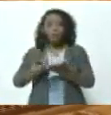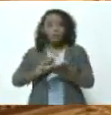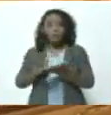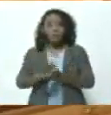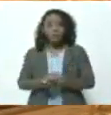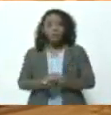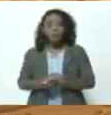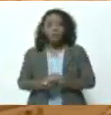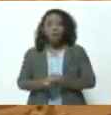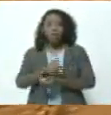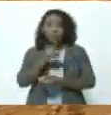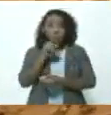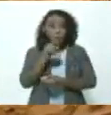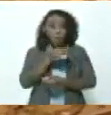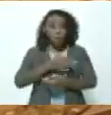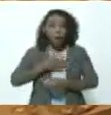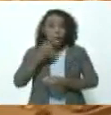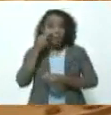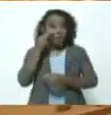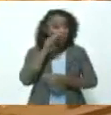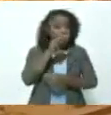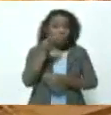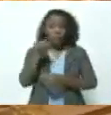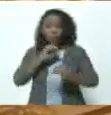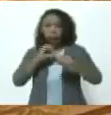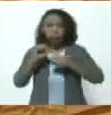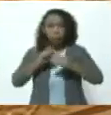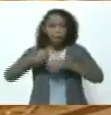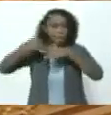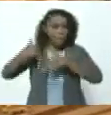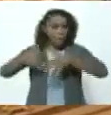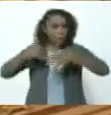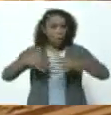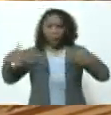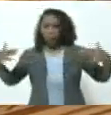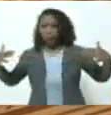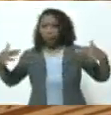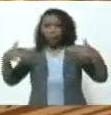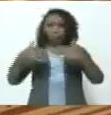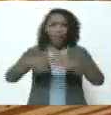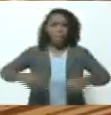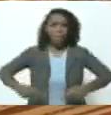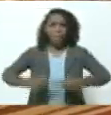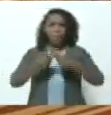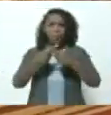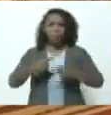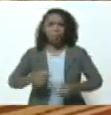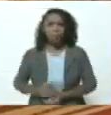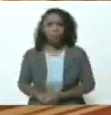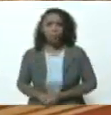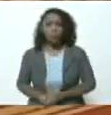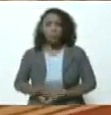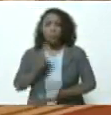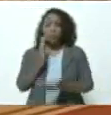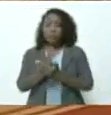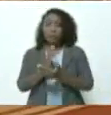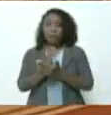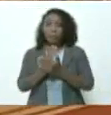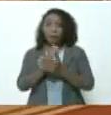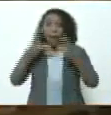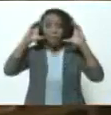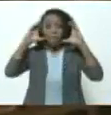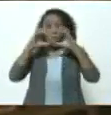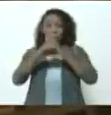y donde tú puedes ver el movimiento de los batallones, ¿ok? Porque siempre enfocamos